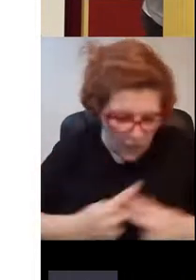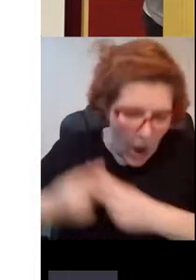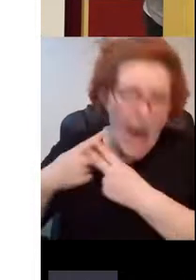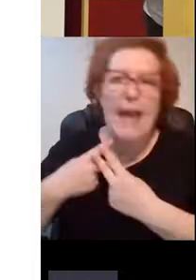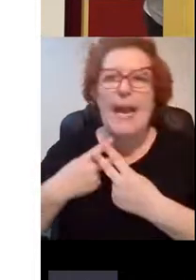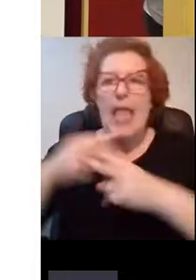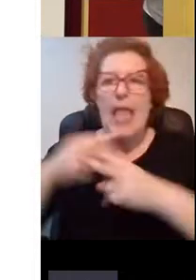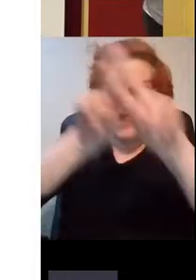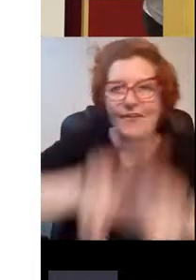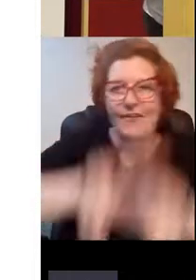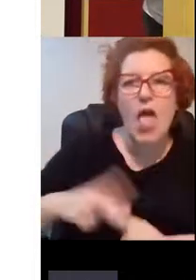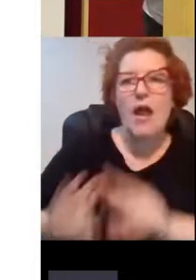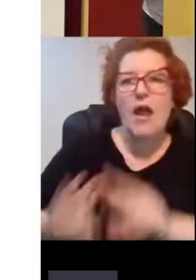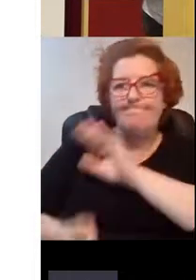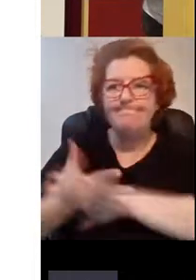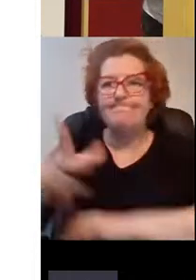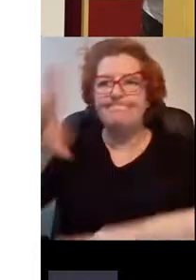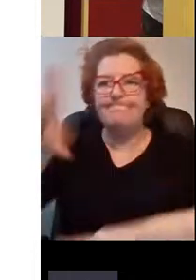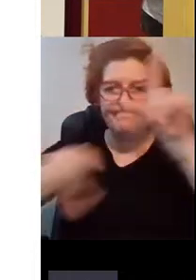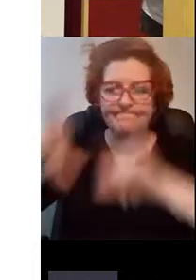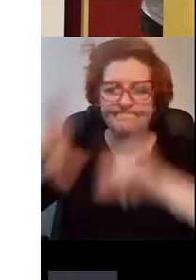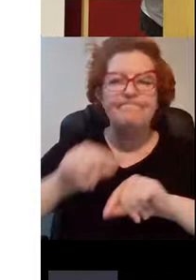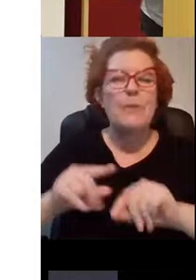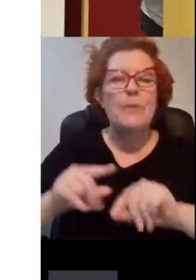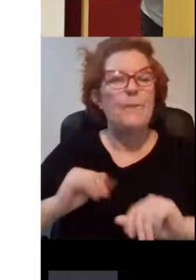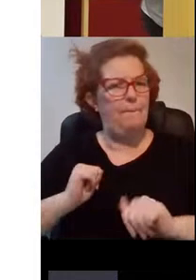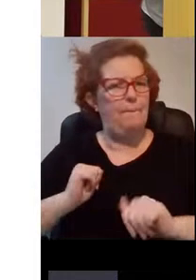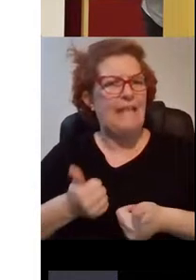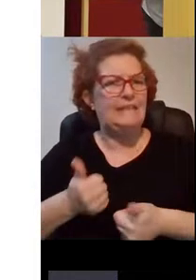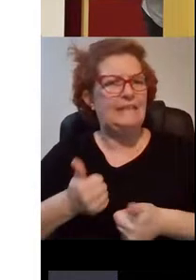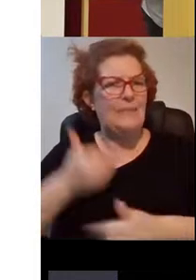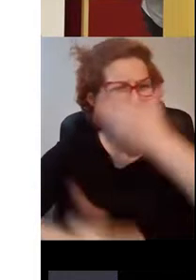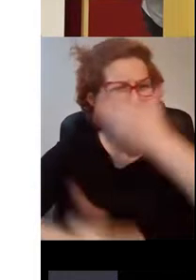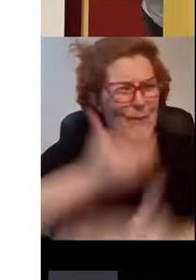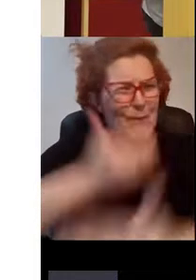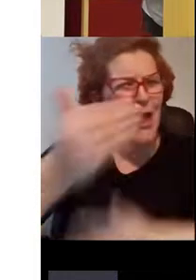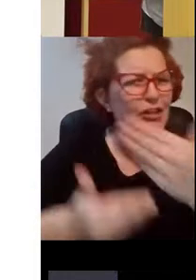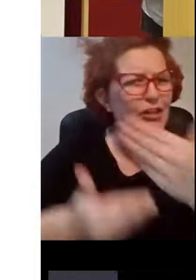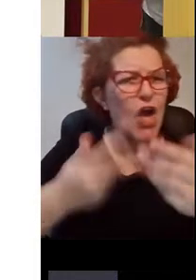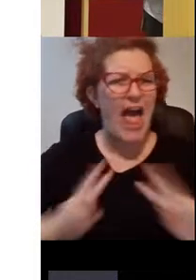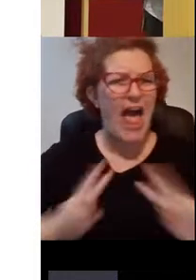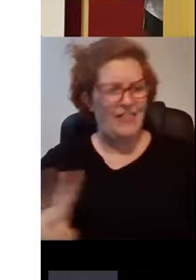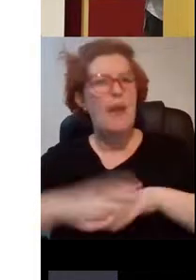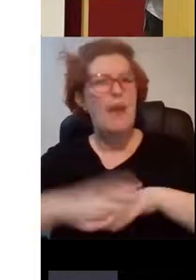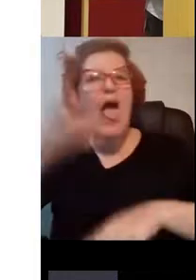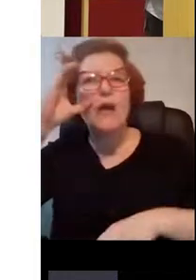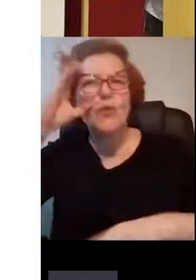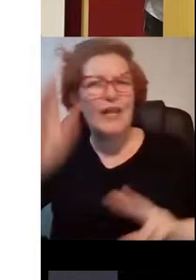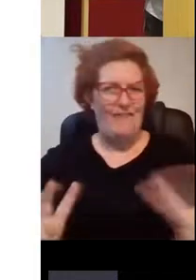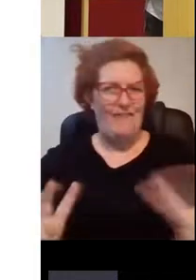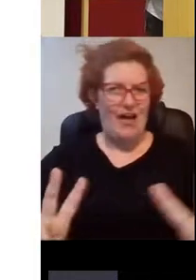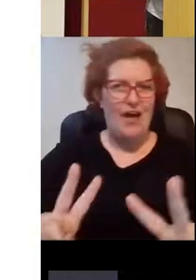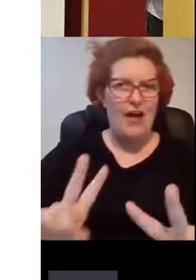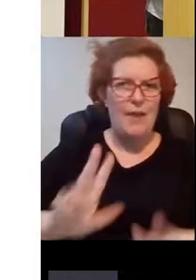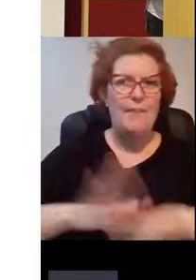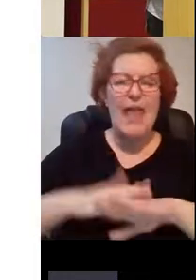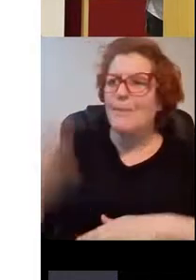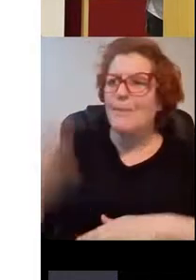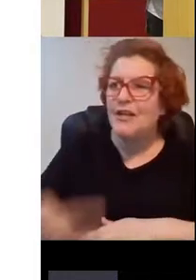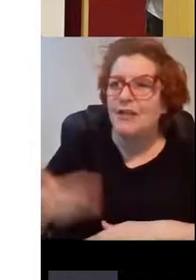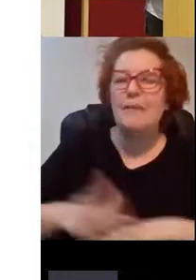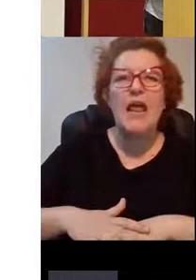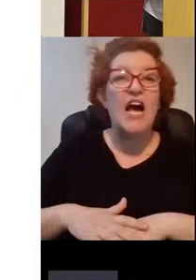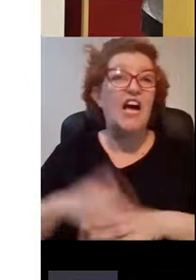y procesos auténticos de escucha activa con el tema de la coevaluación, algo que es muy importante para que no desconecten en las exposiciones de las de